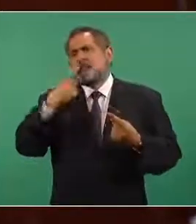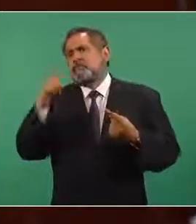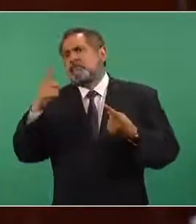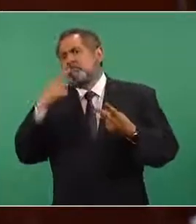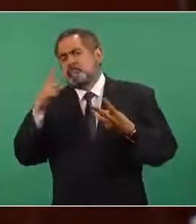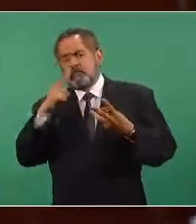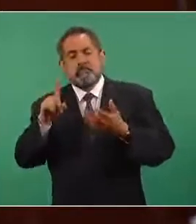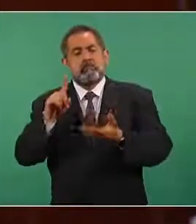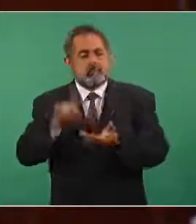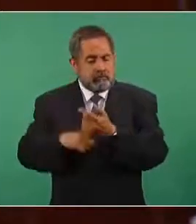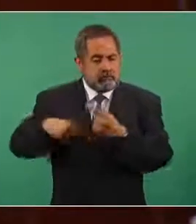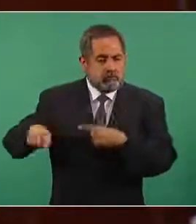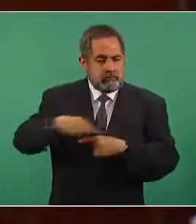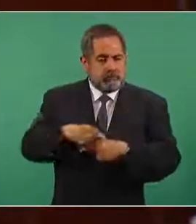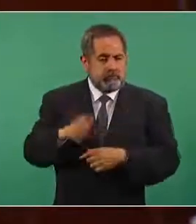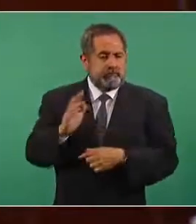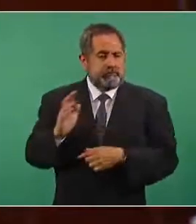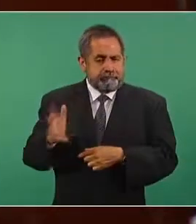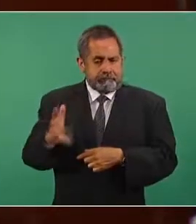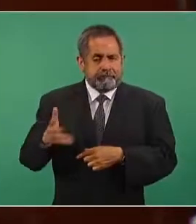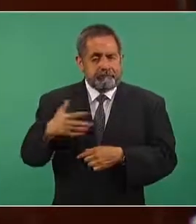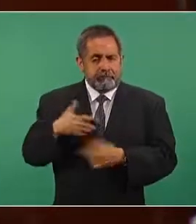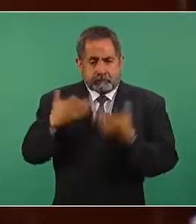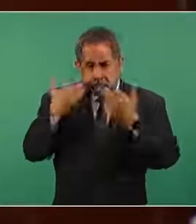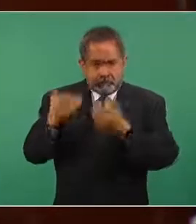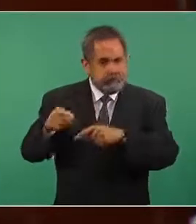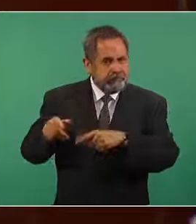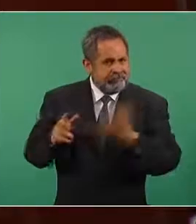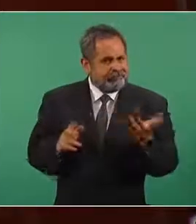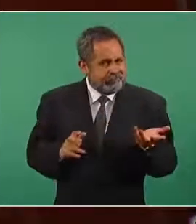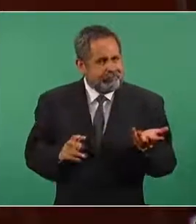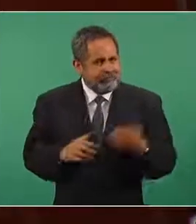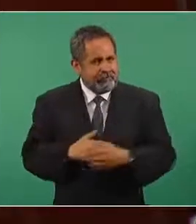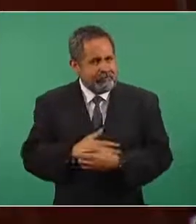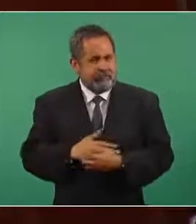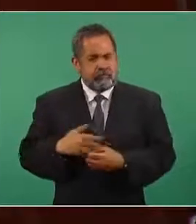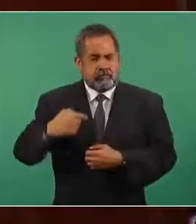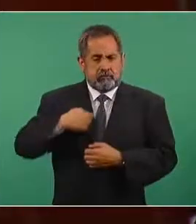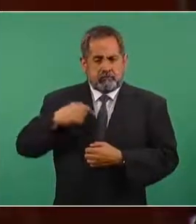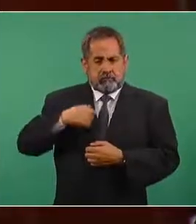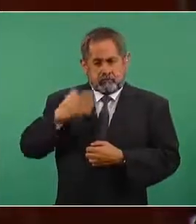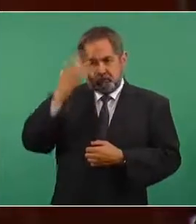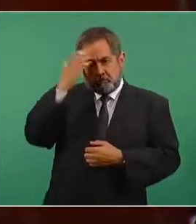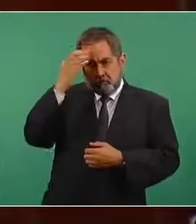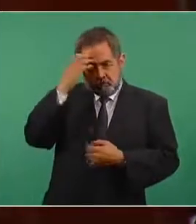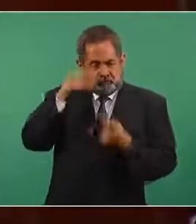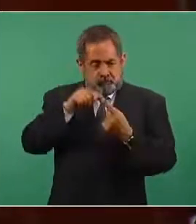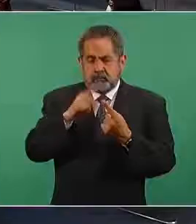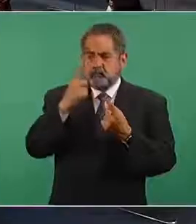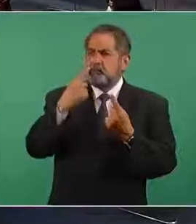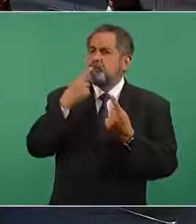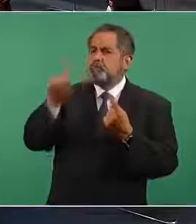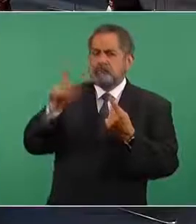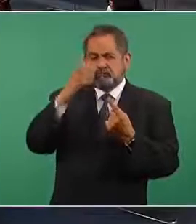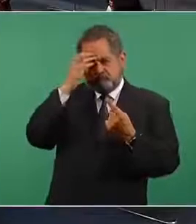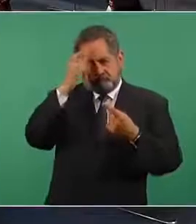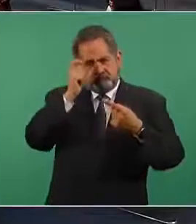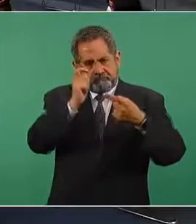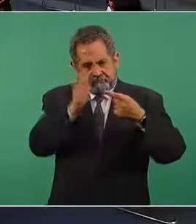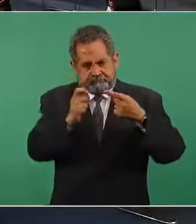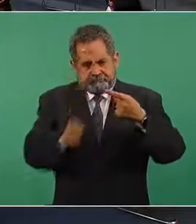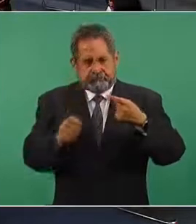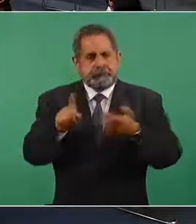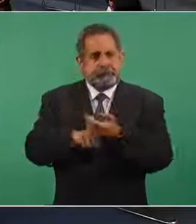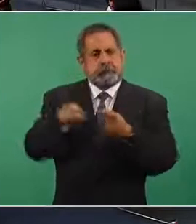lo que ha hecho ahí. Yo no podría decir, particularmente conozco los agravios